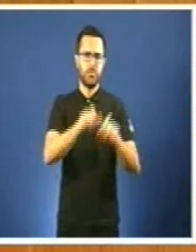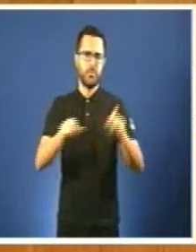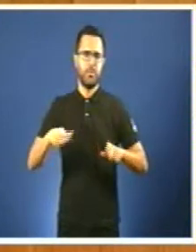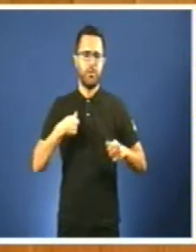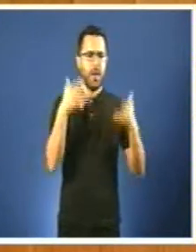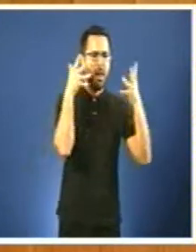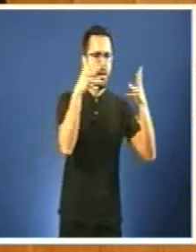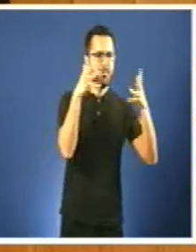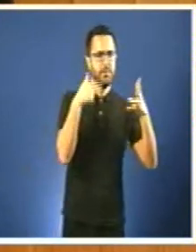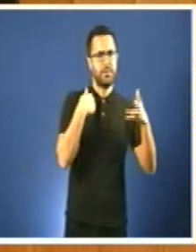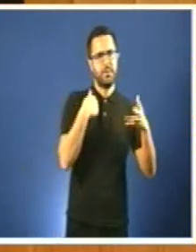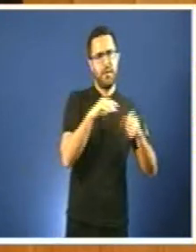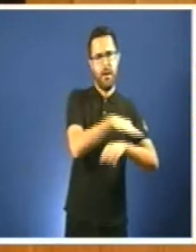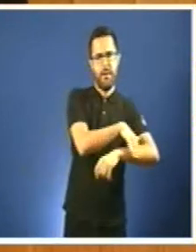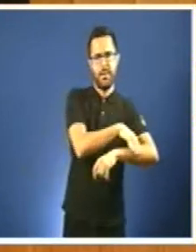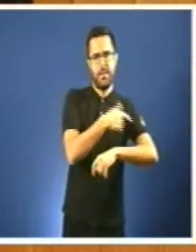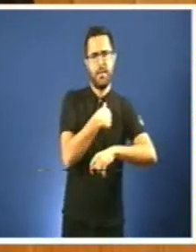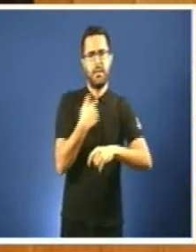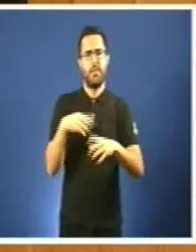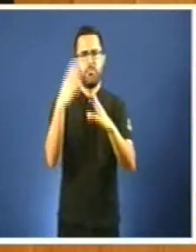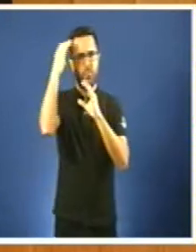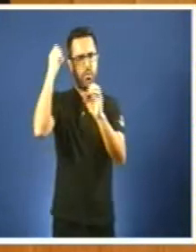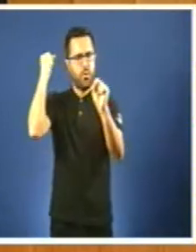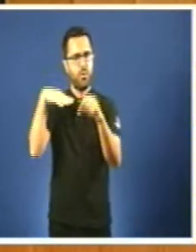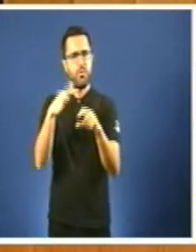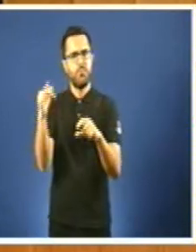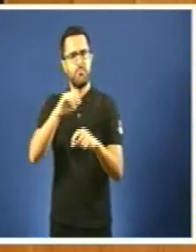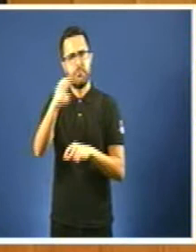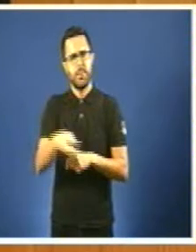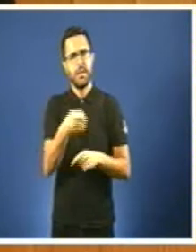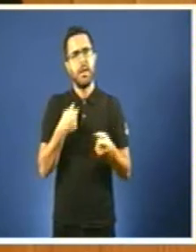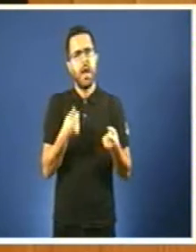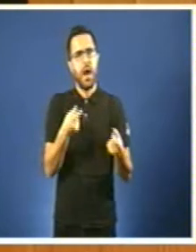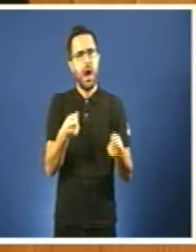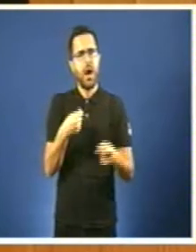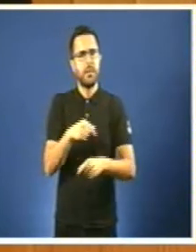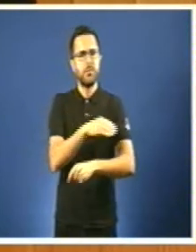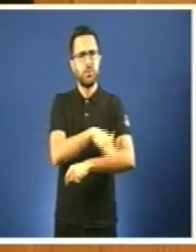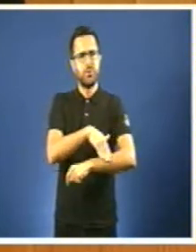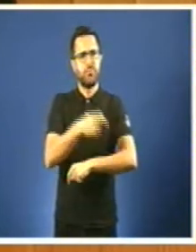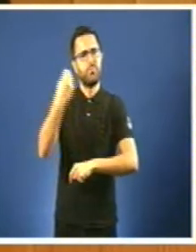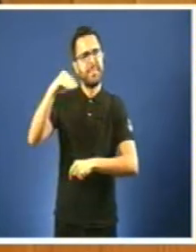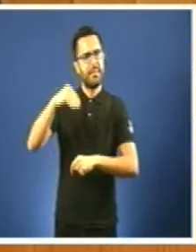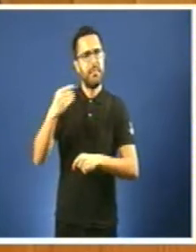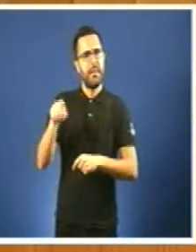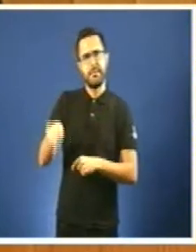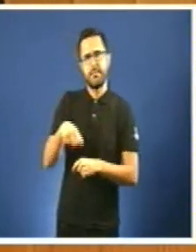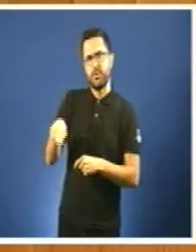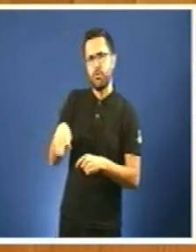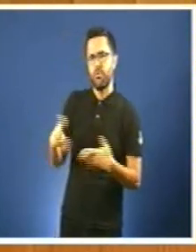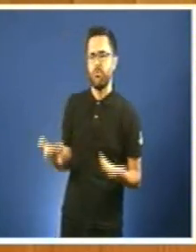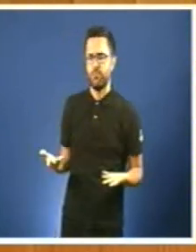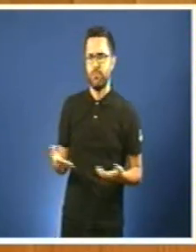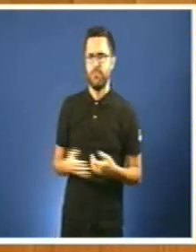de asistencias técnicas, de protocolo e os gastos presidenciais? Sí ou non, señor Feijóo? Vai exixir a mellora